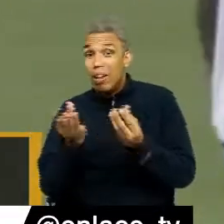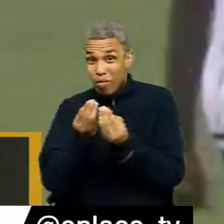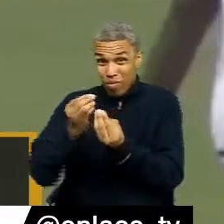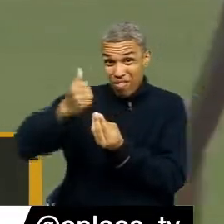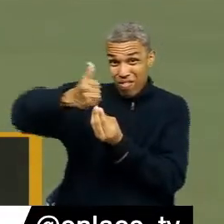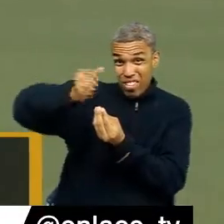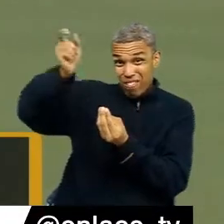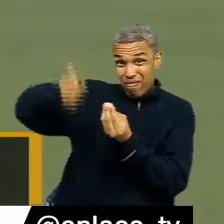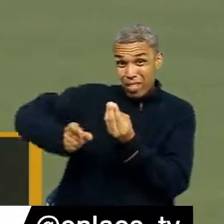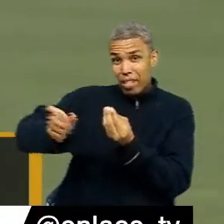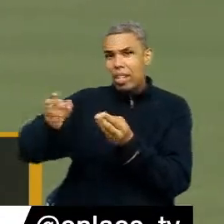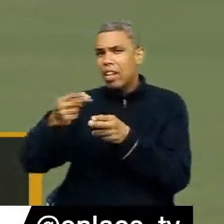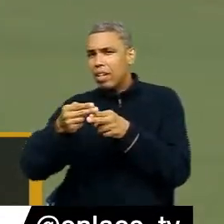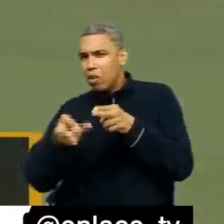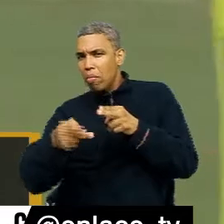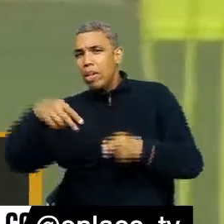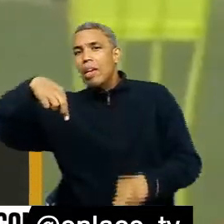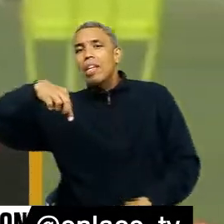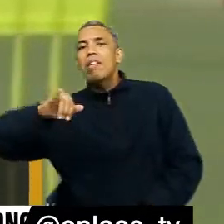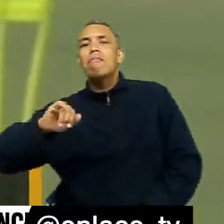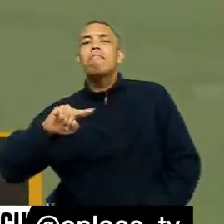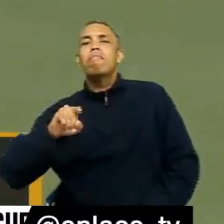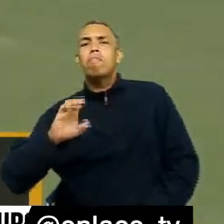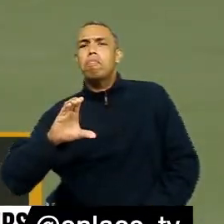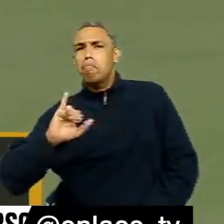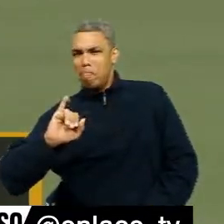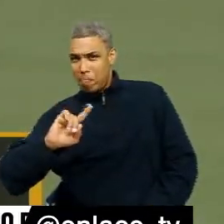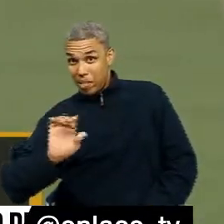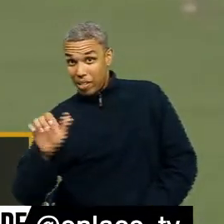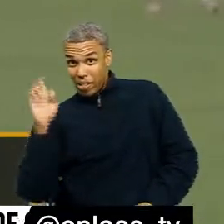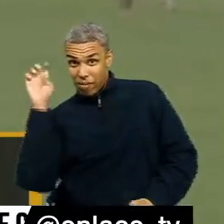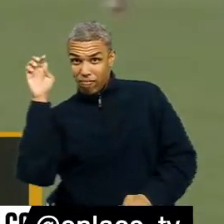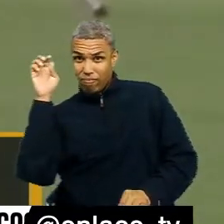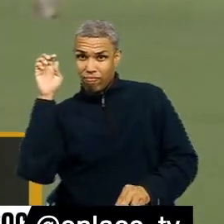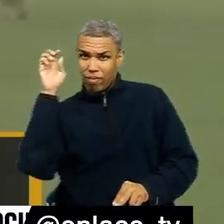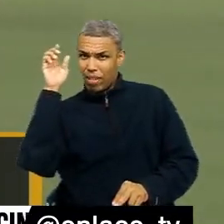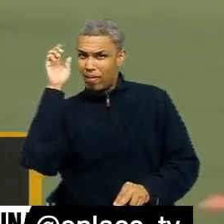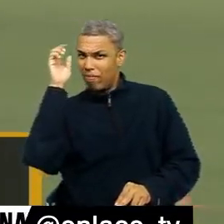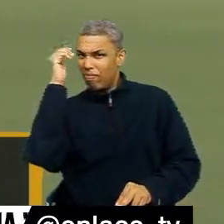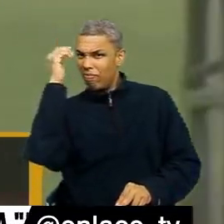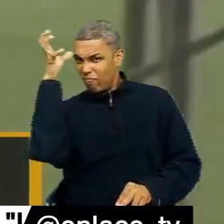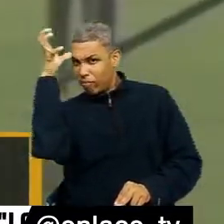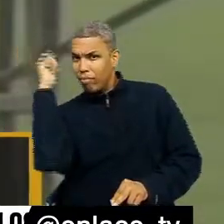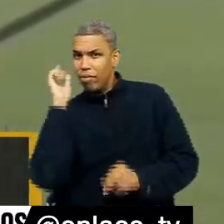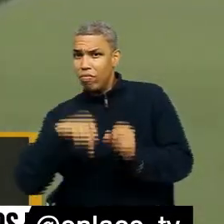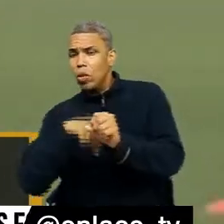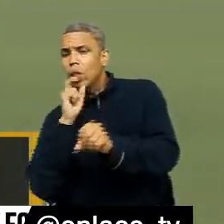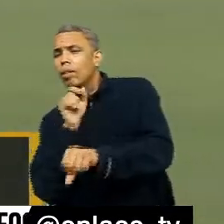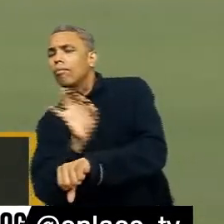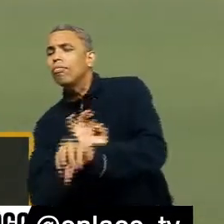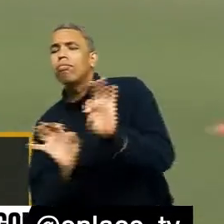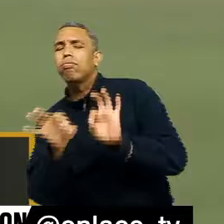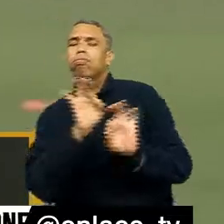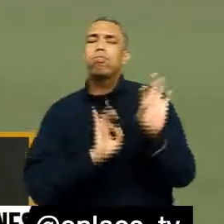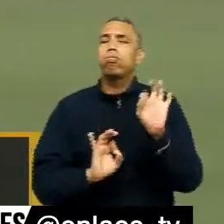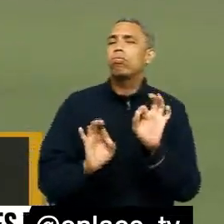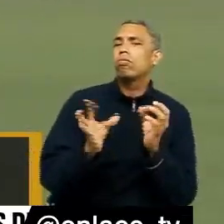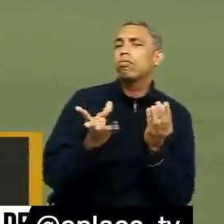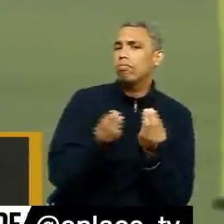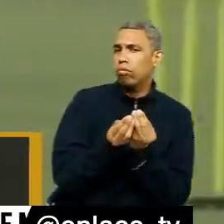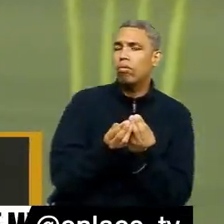Perú. El cuadrangular hace parte de la preparación para el Campeonato Suramericano de la categoría, que se jugará en enero del próximo año en Ecuador,